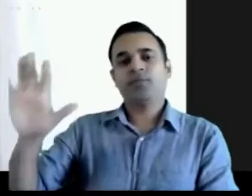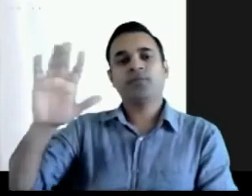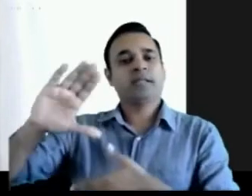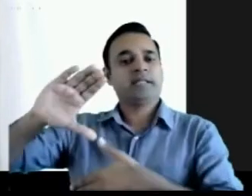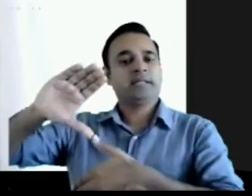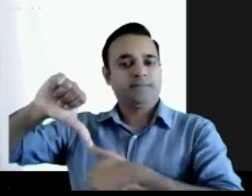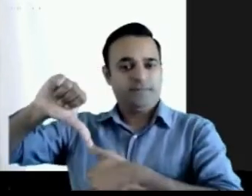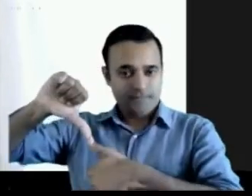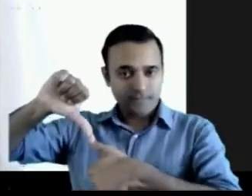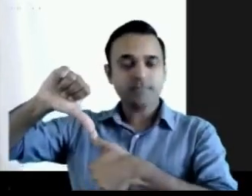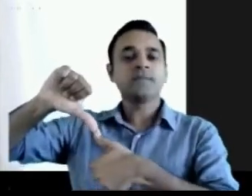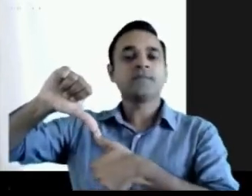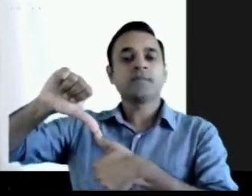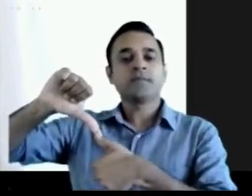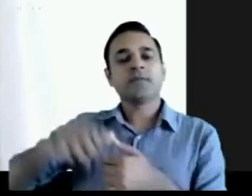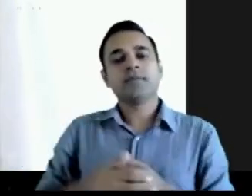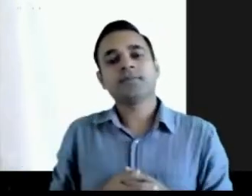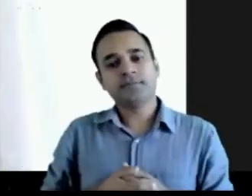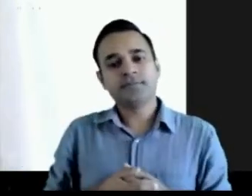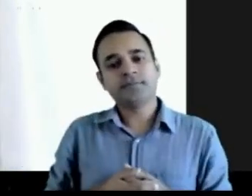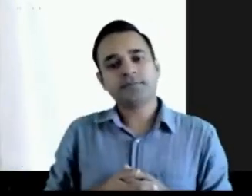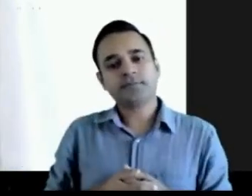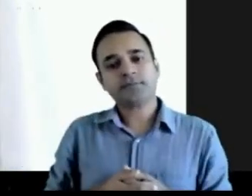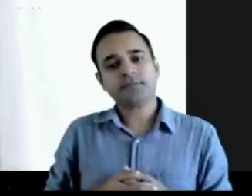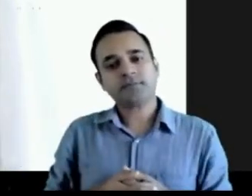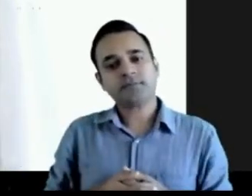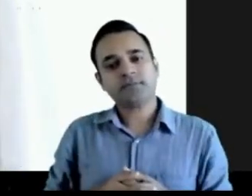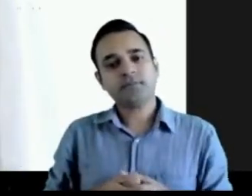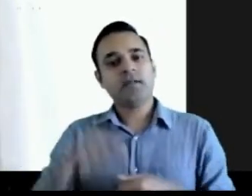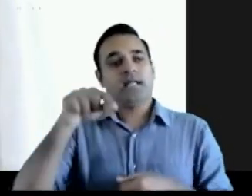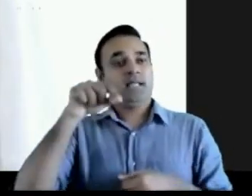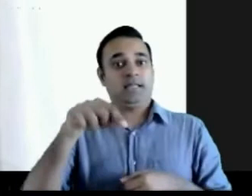respuesta y de resiliencia de la población más vulnerable